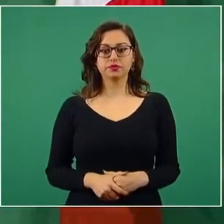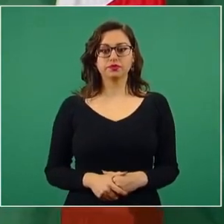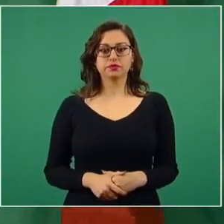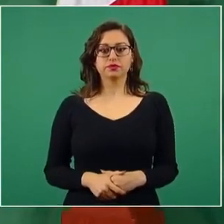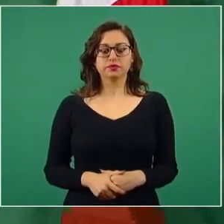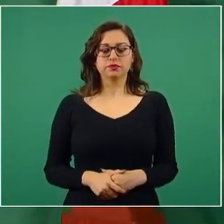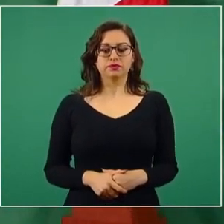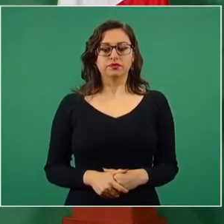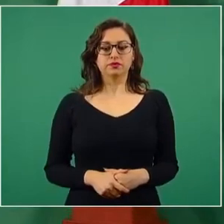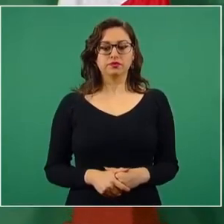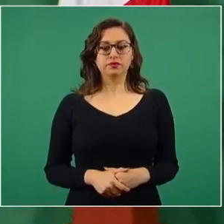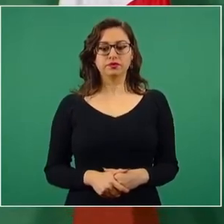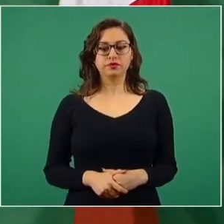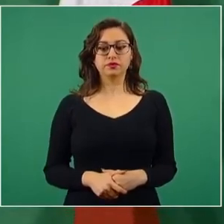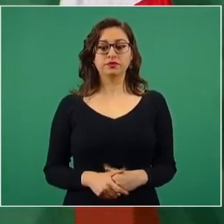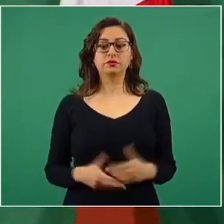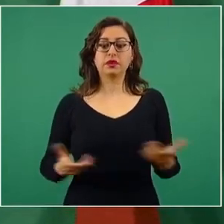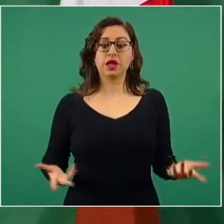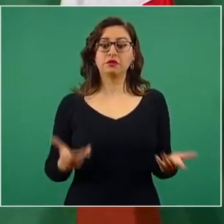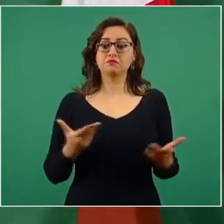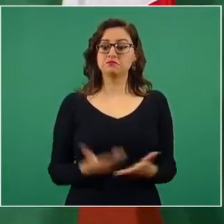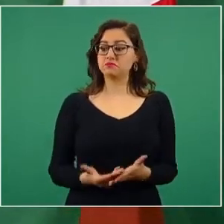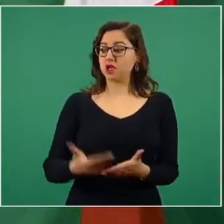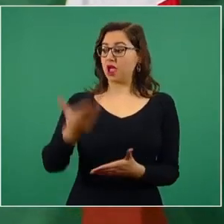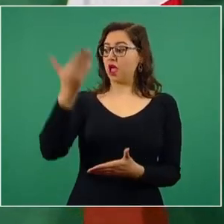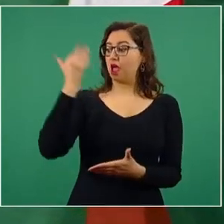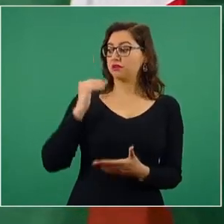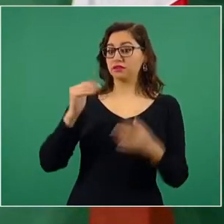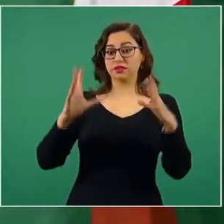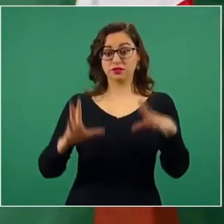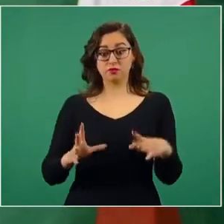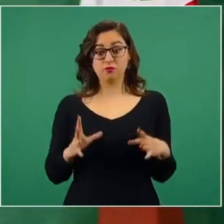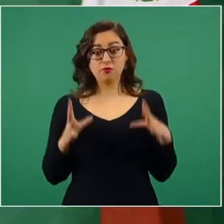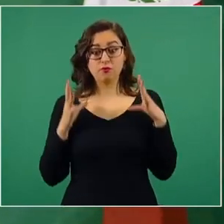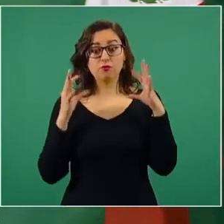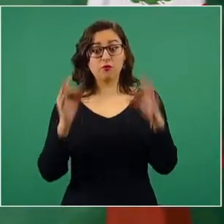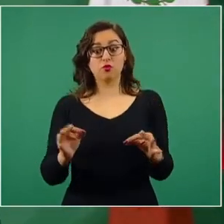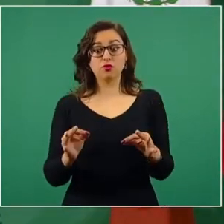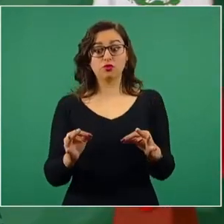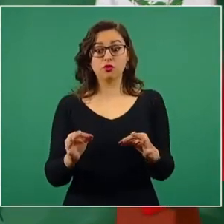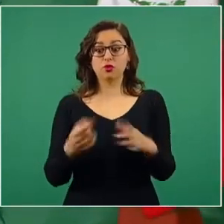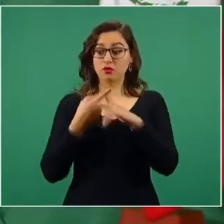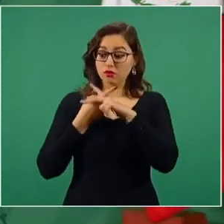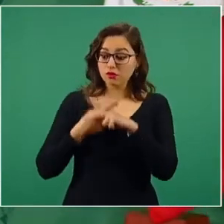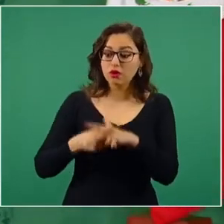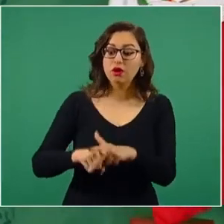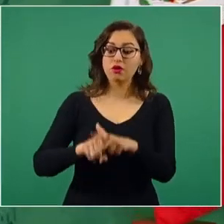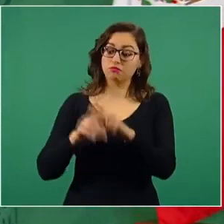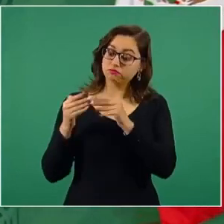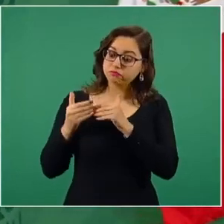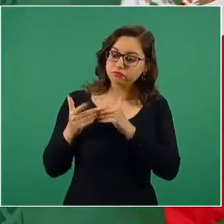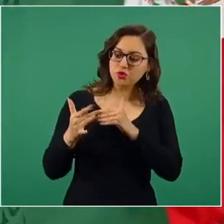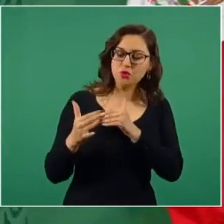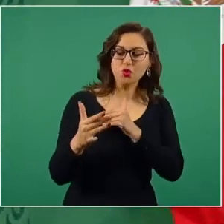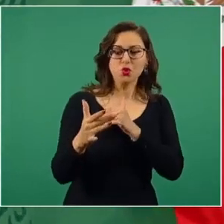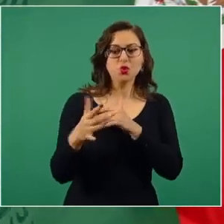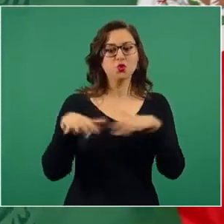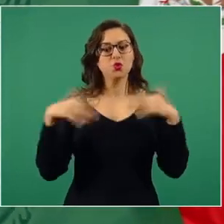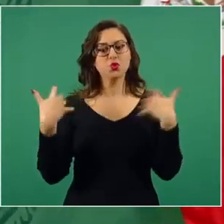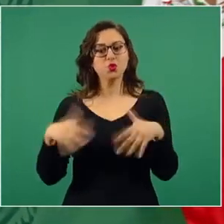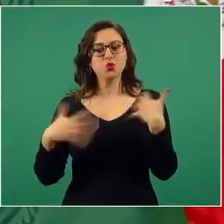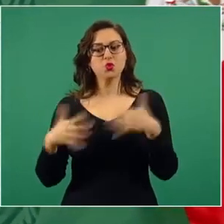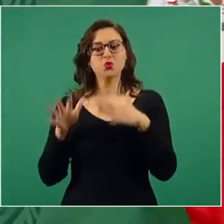circunstancia muy especial, que es lo que distingue al